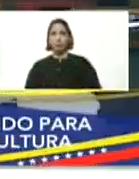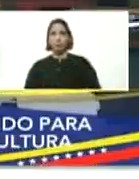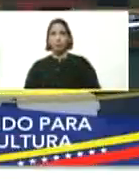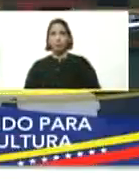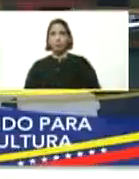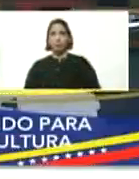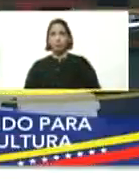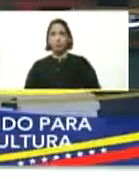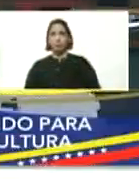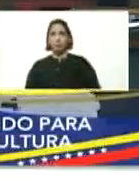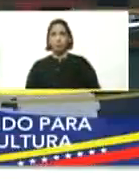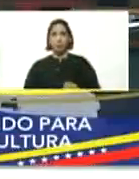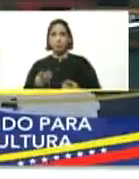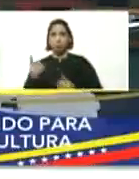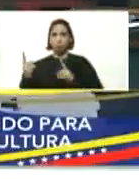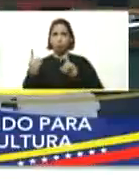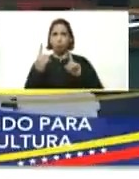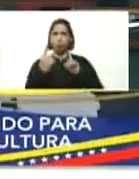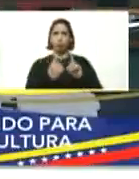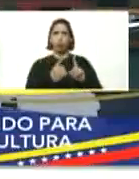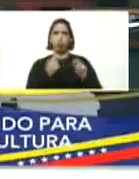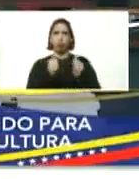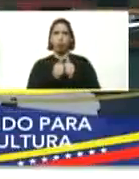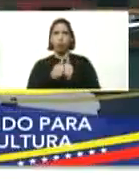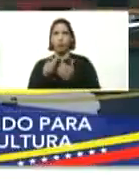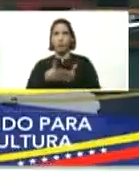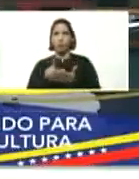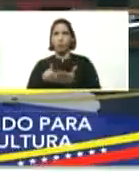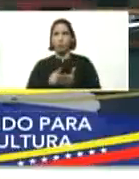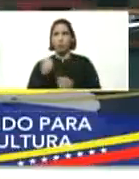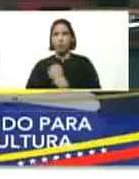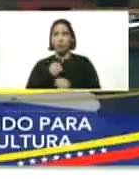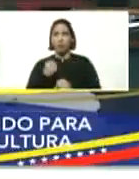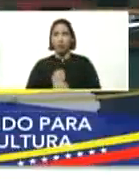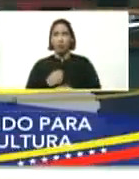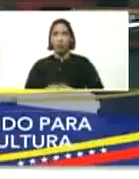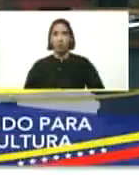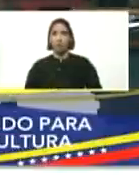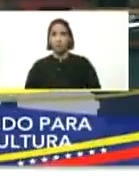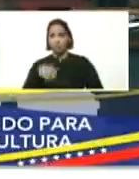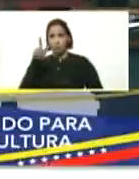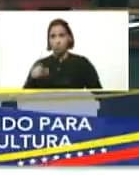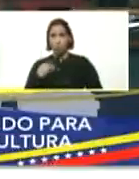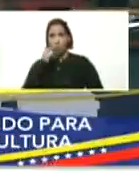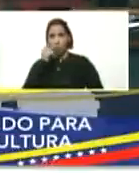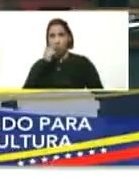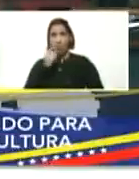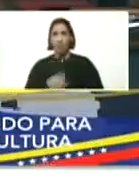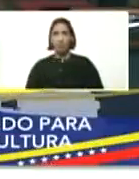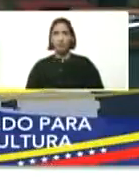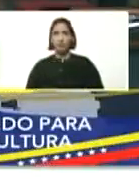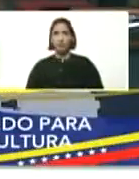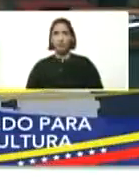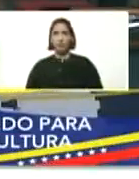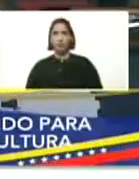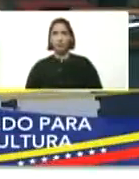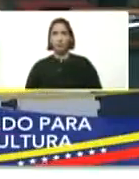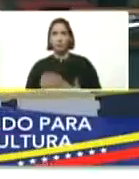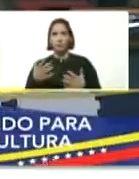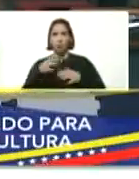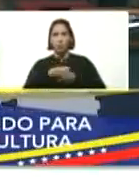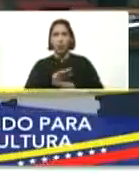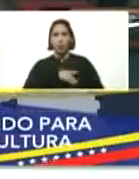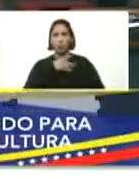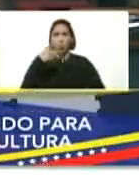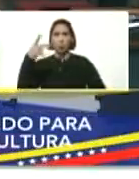Aquí me siguen acosando. Un trabajo de Enrique Hernández de Jesús, combinación de